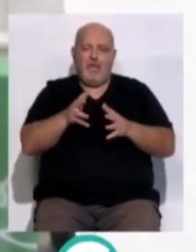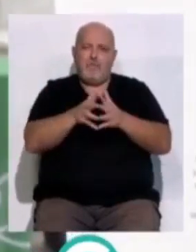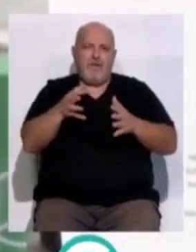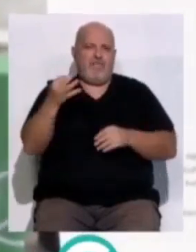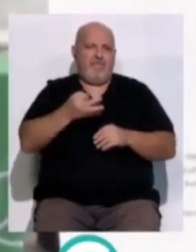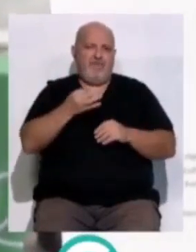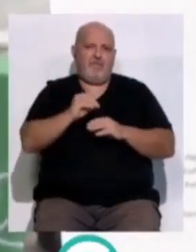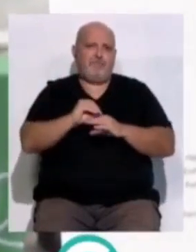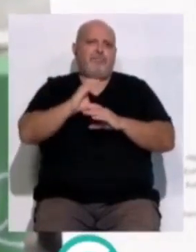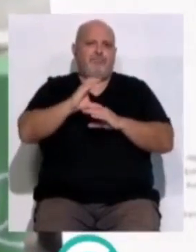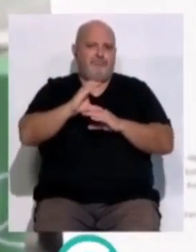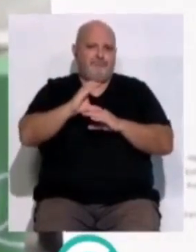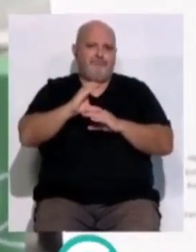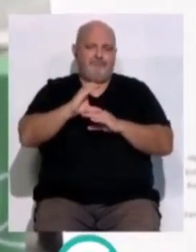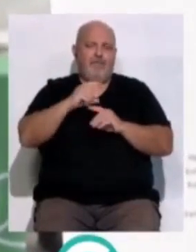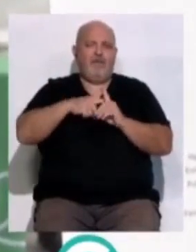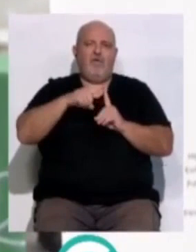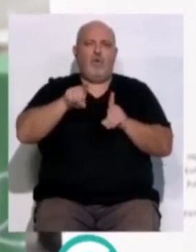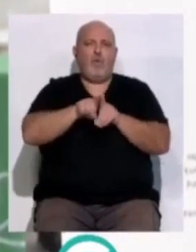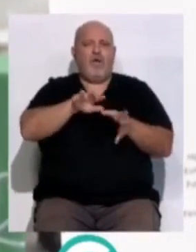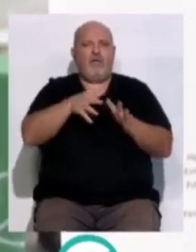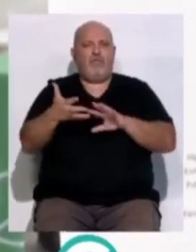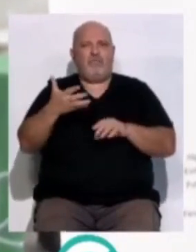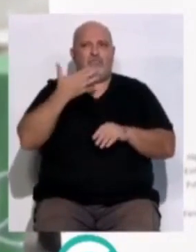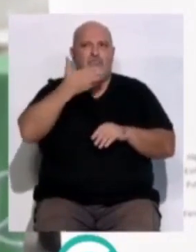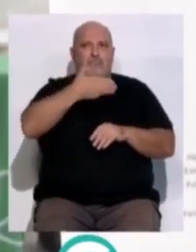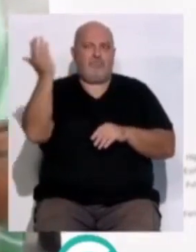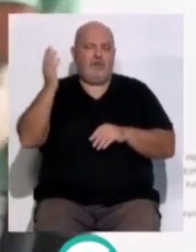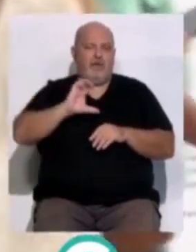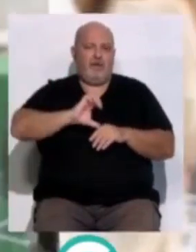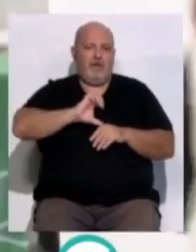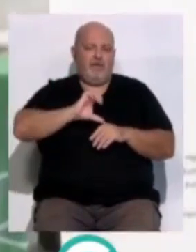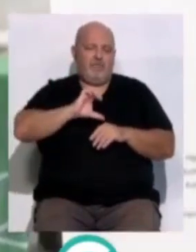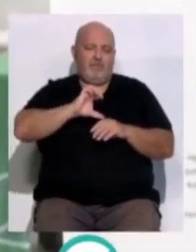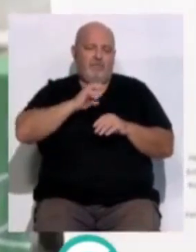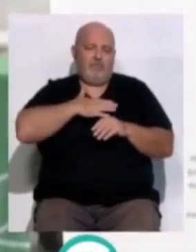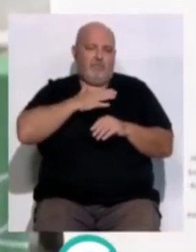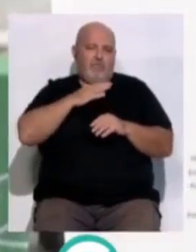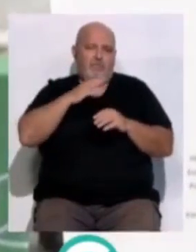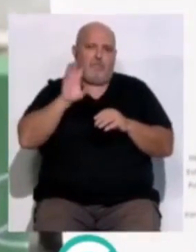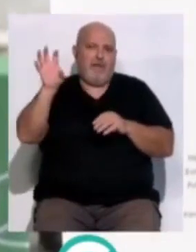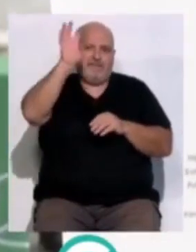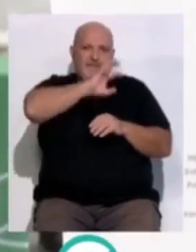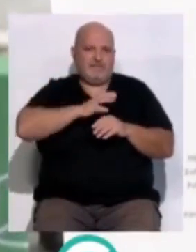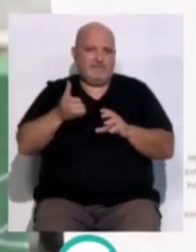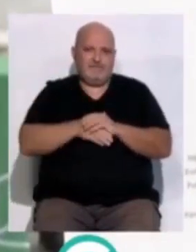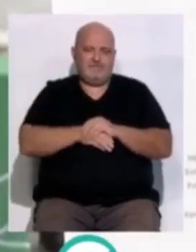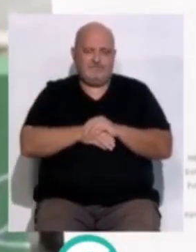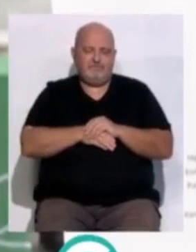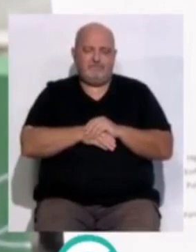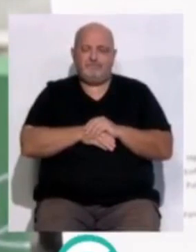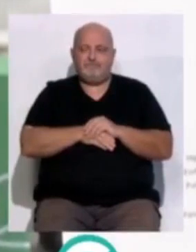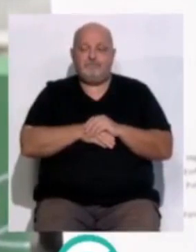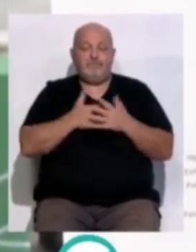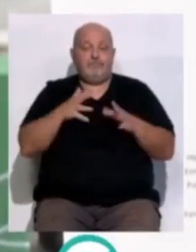aumentar. Y aumentar y ponernos a nivel de los países del resto de nuestros de los países de nuestro entorno, ¿no?